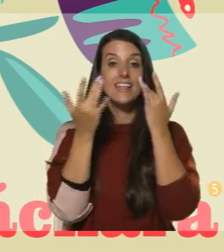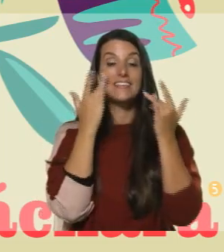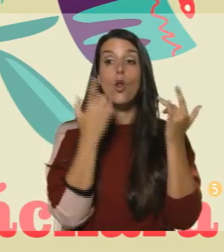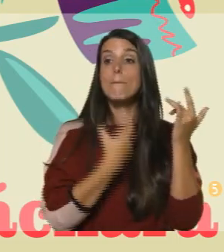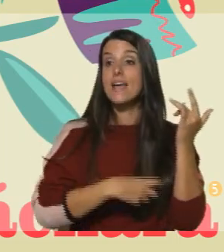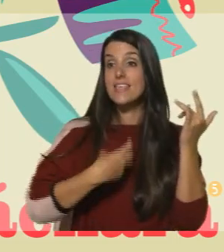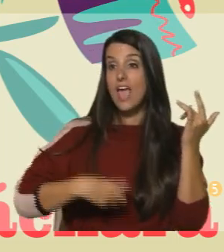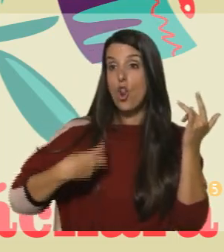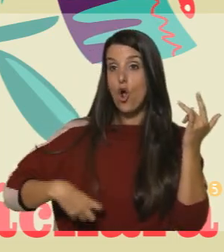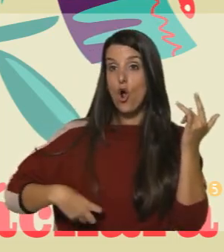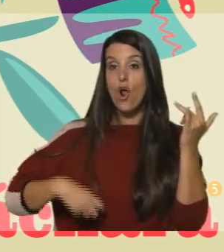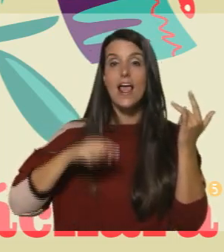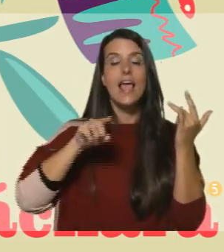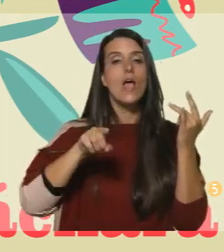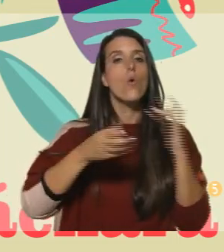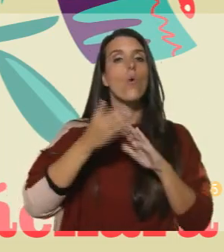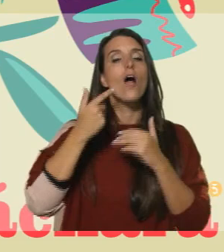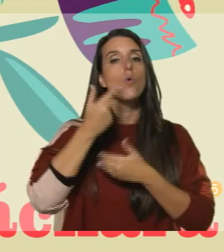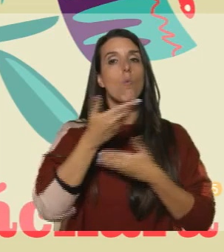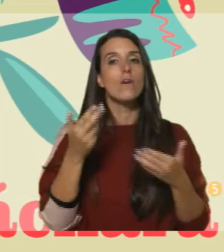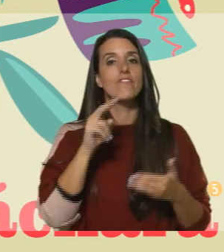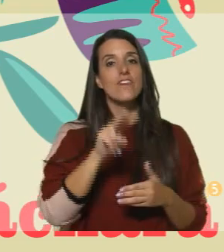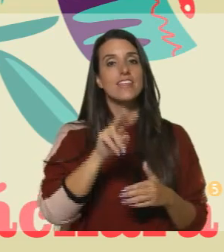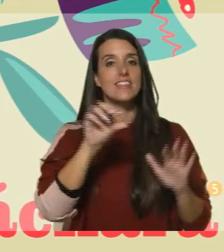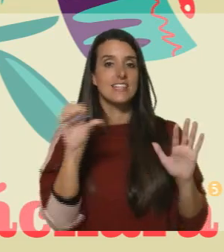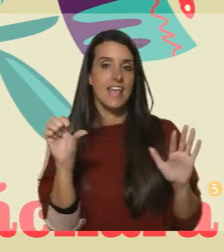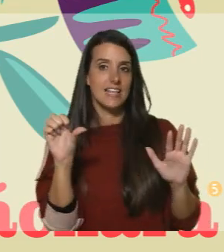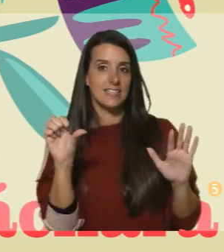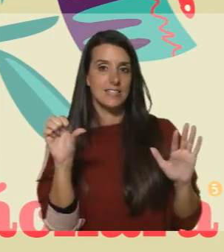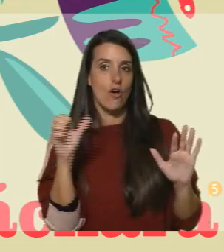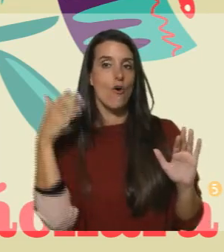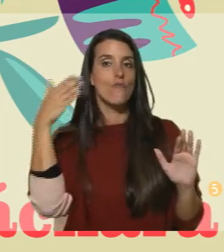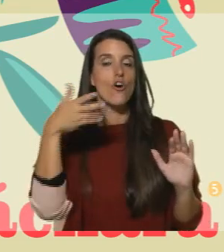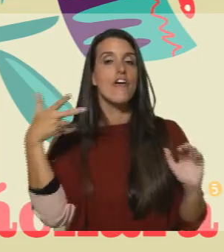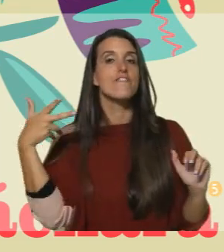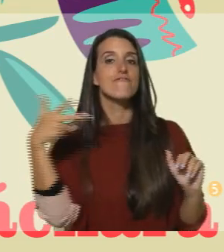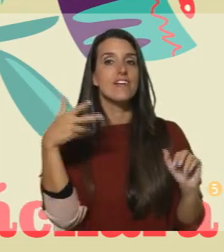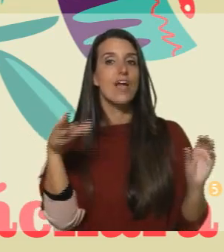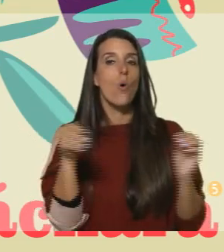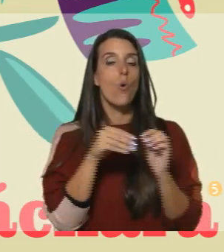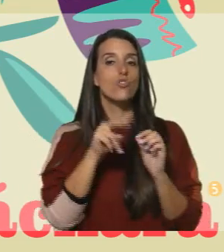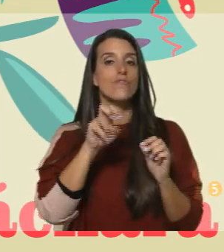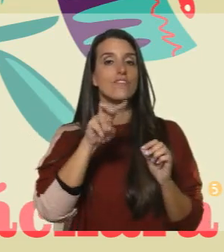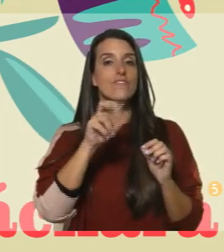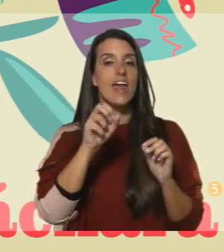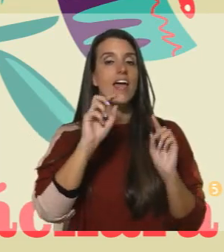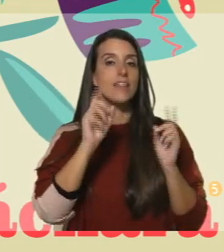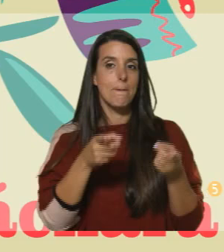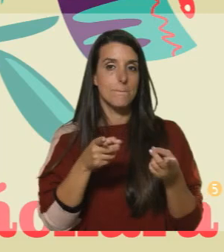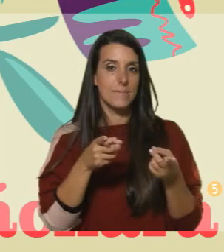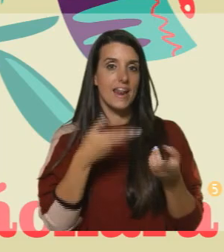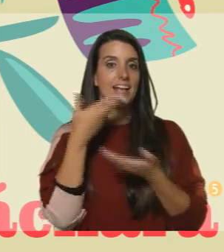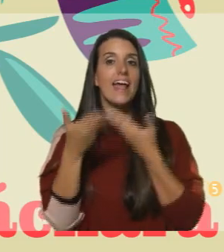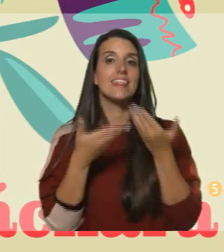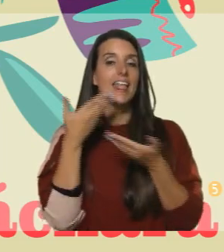Peñarol. Exacto. ¿Verdad? Elena, ¿cuándo te presentas vos? El 26. Me presento en una fecha compartida con Viviana Ruiz, que también es una